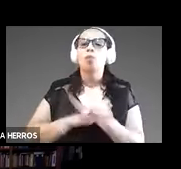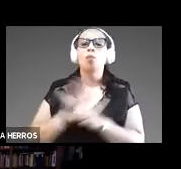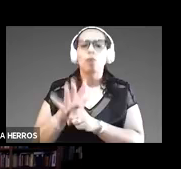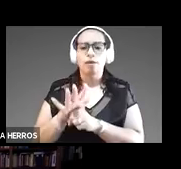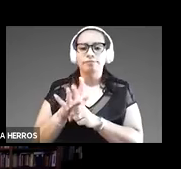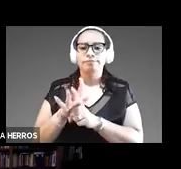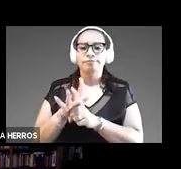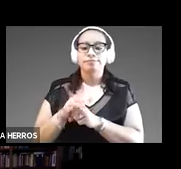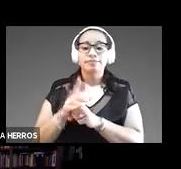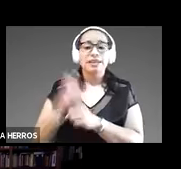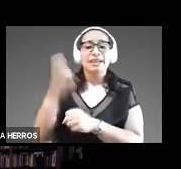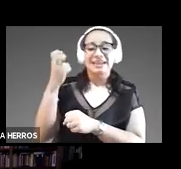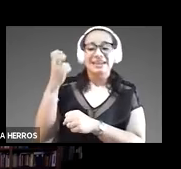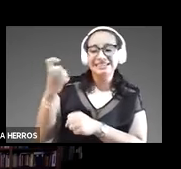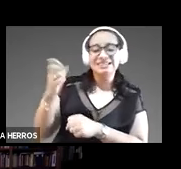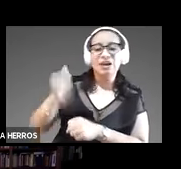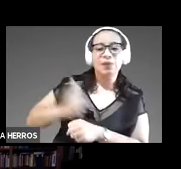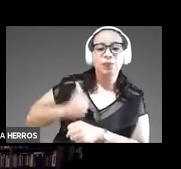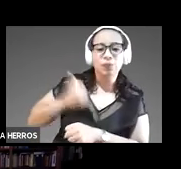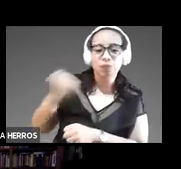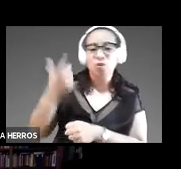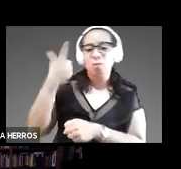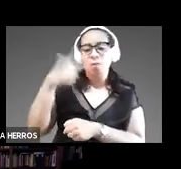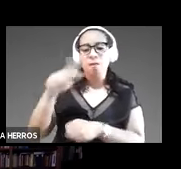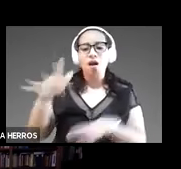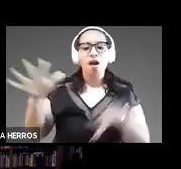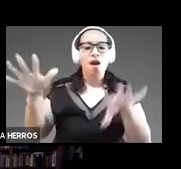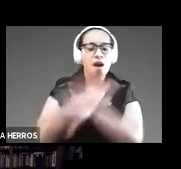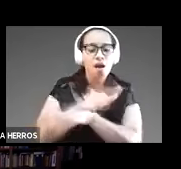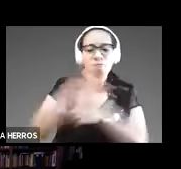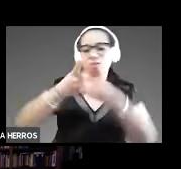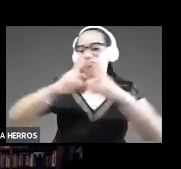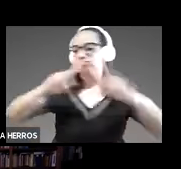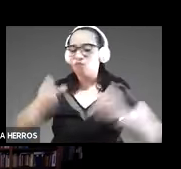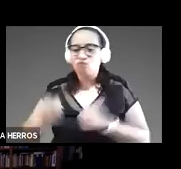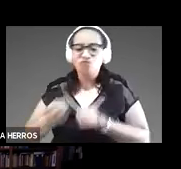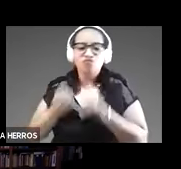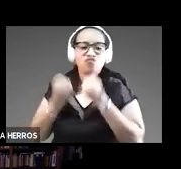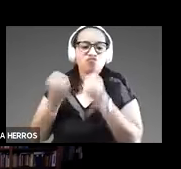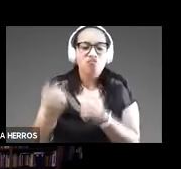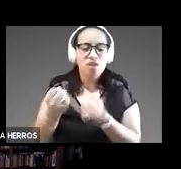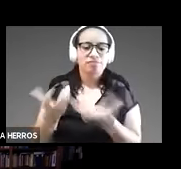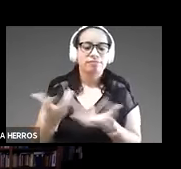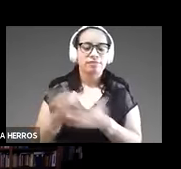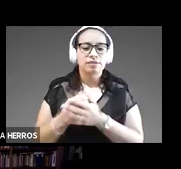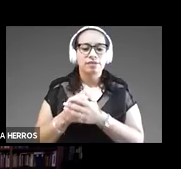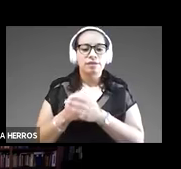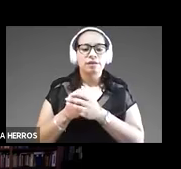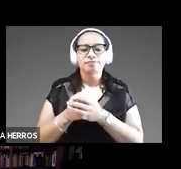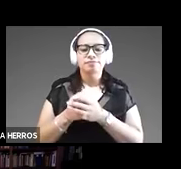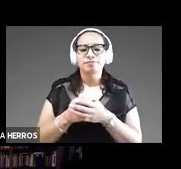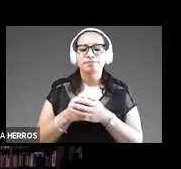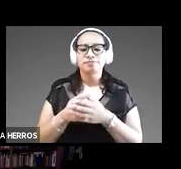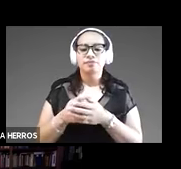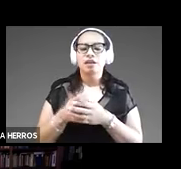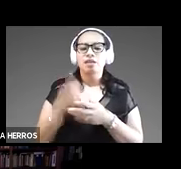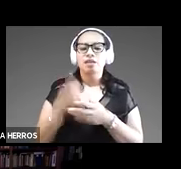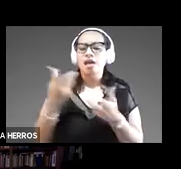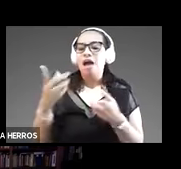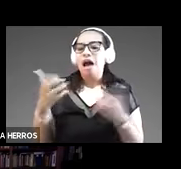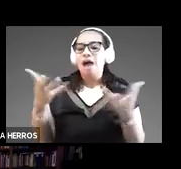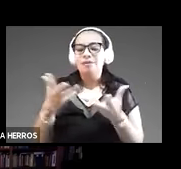están las oportunidades para crear, desarrollar y fortalecer, ¿no? Desde el sentarnos crear diálogo, pero un